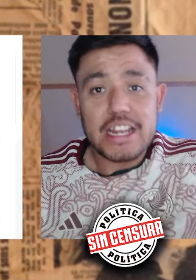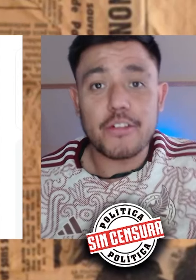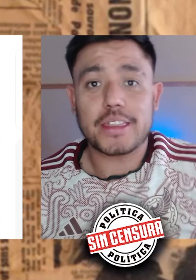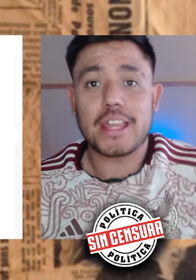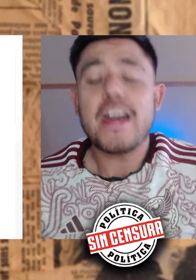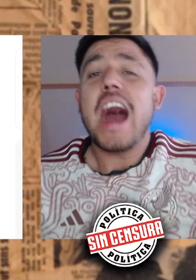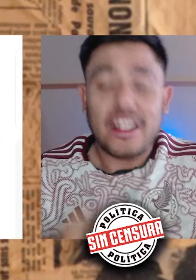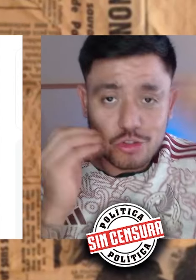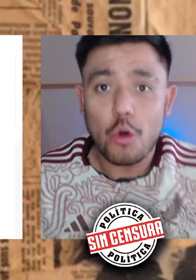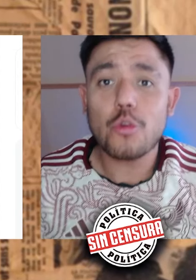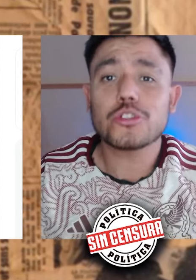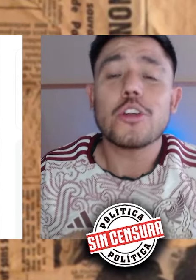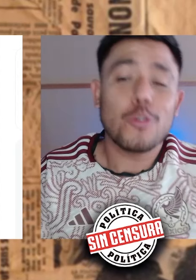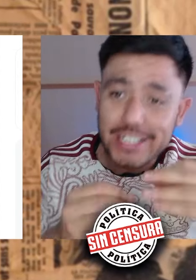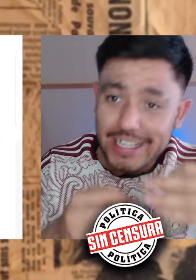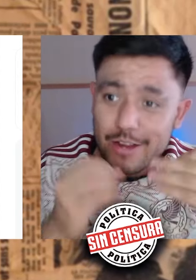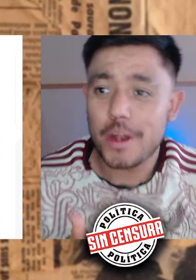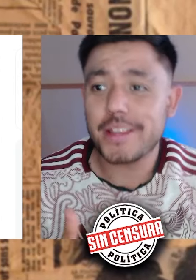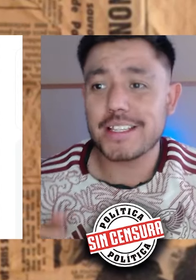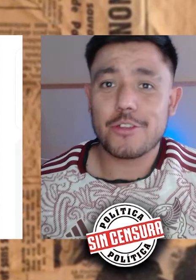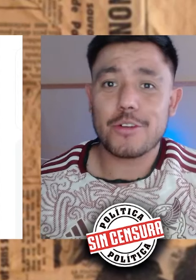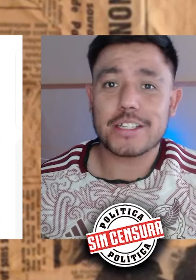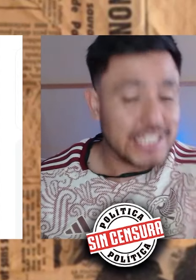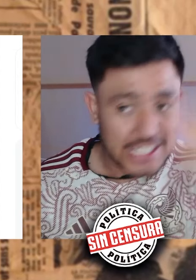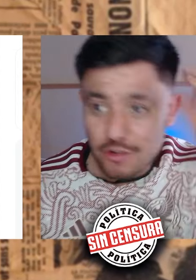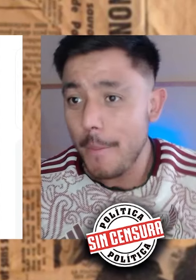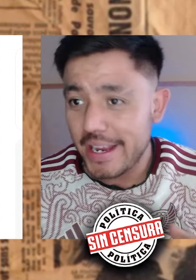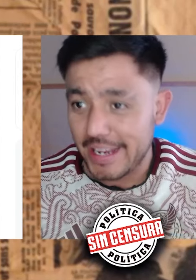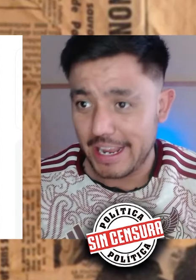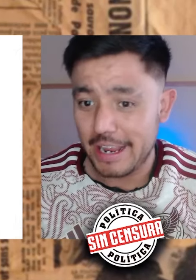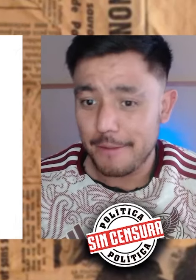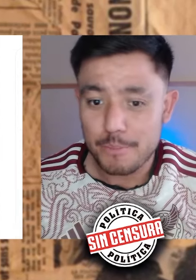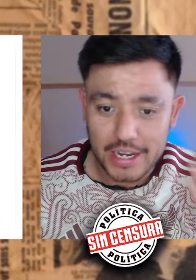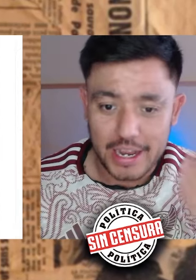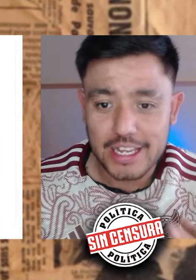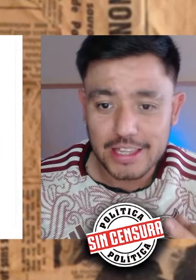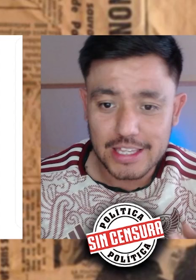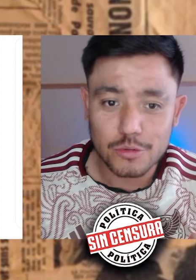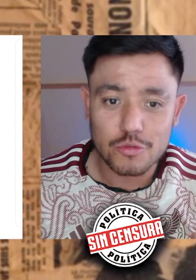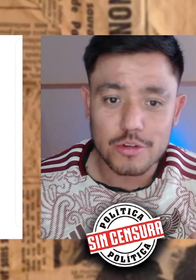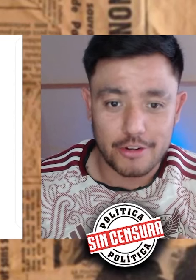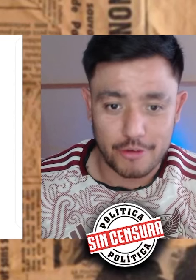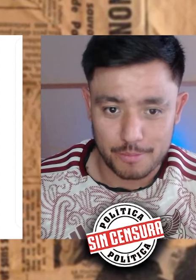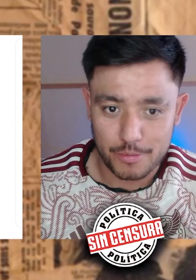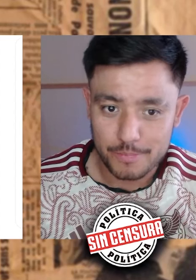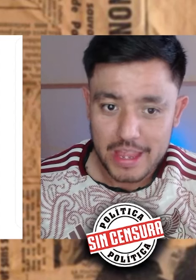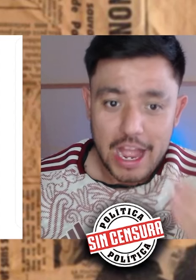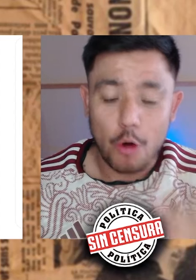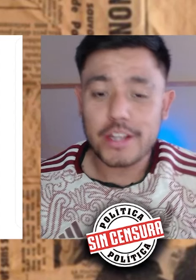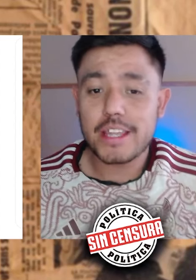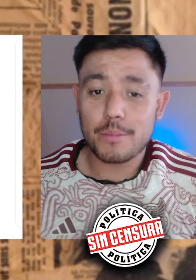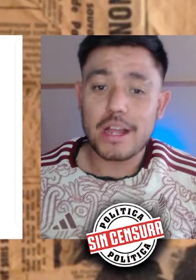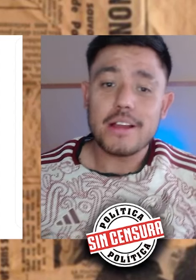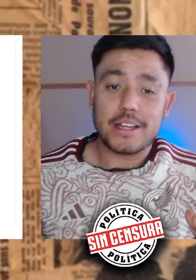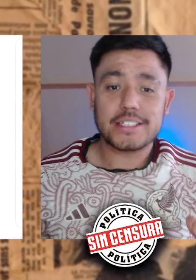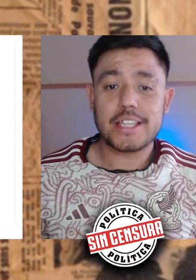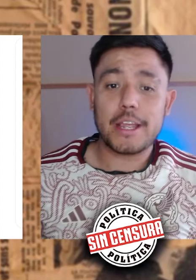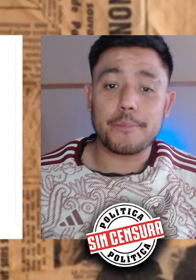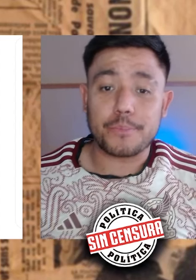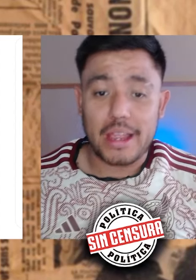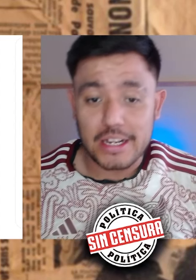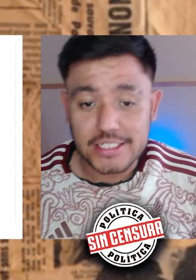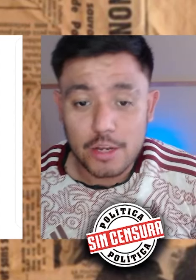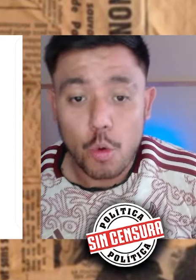dejan en libertad a todos los delincuentes señoras y si no me cree mire aquí tenemos un claro ejemplo ahora tiembla